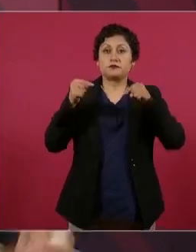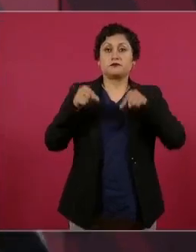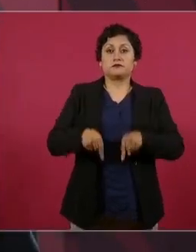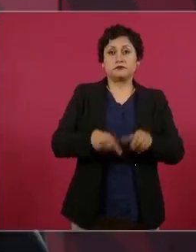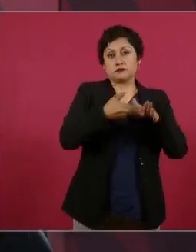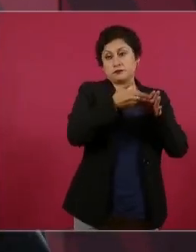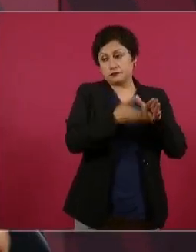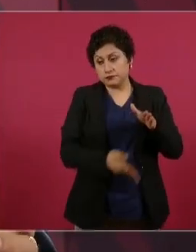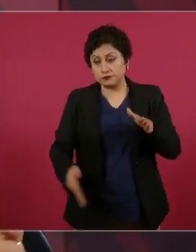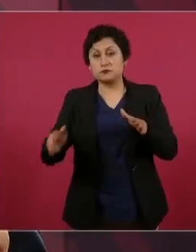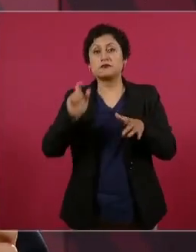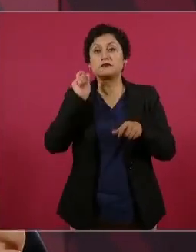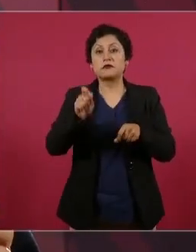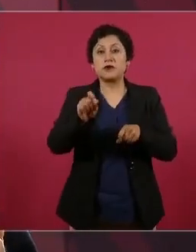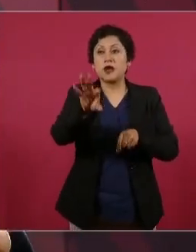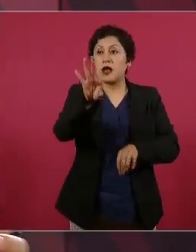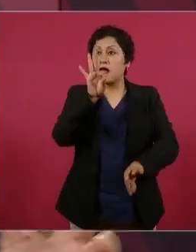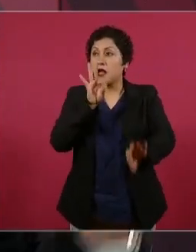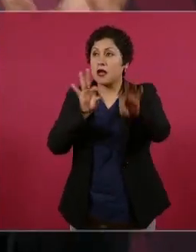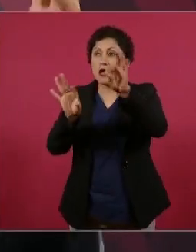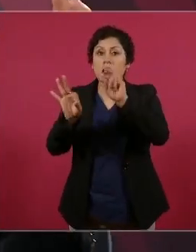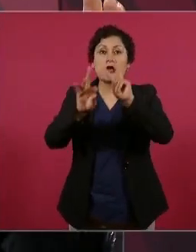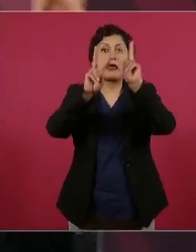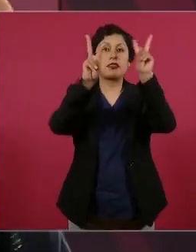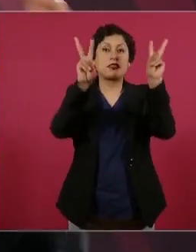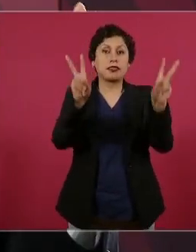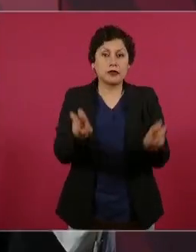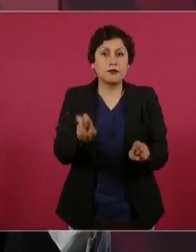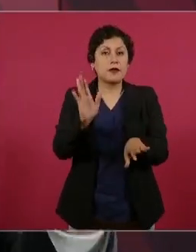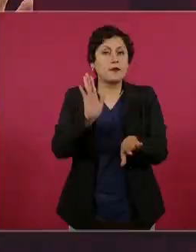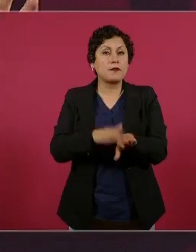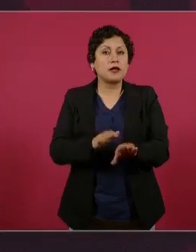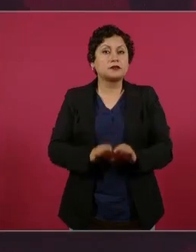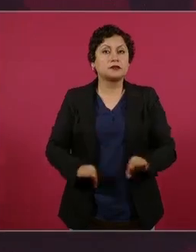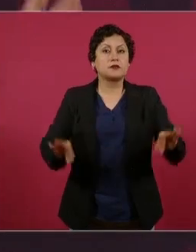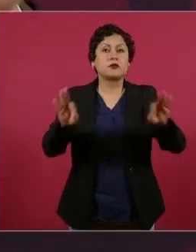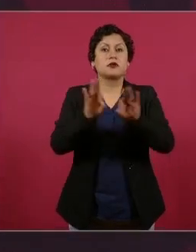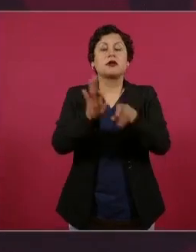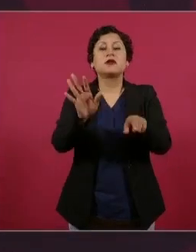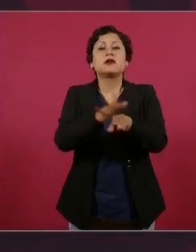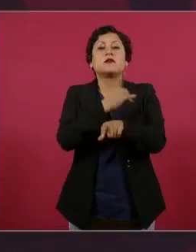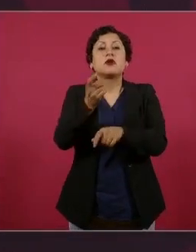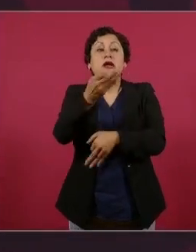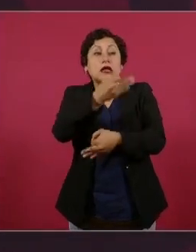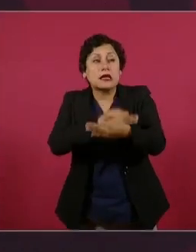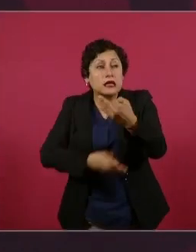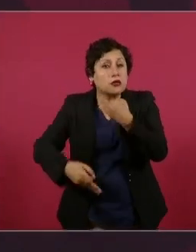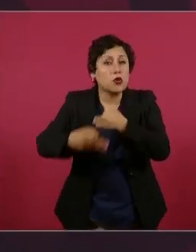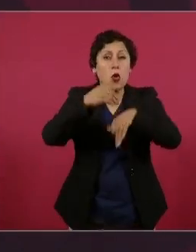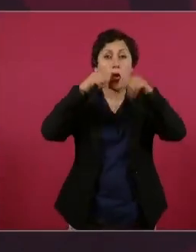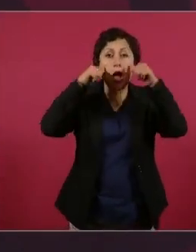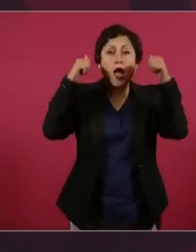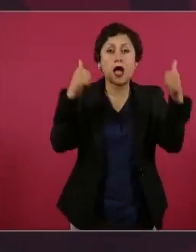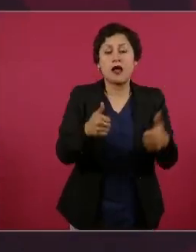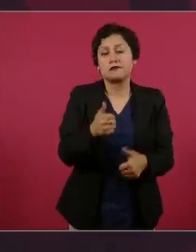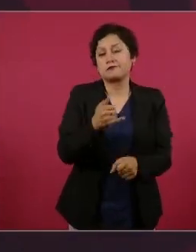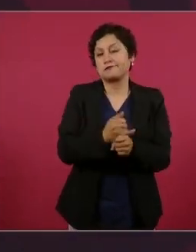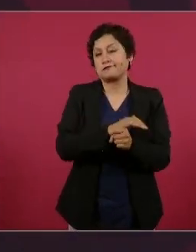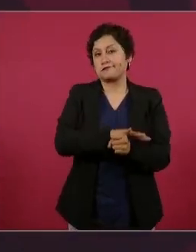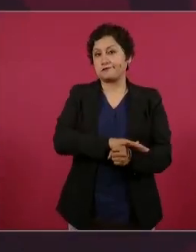priorizar, es decir, el que mucho abarca, poco aprieta. ¿Qué puedo hacer? ¿Qué podemos